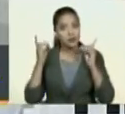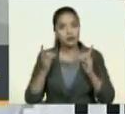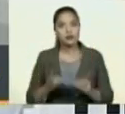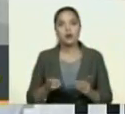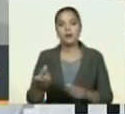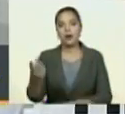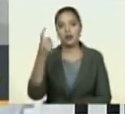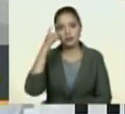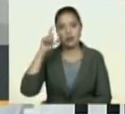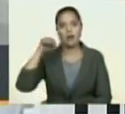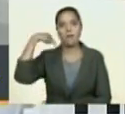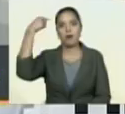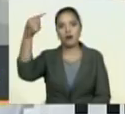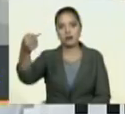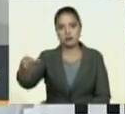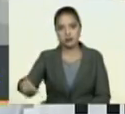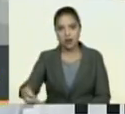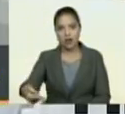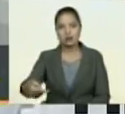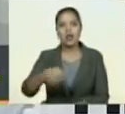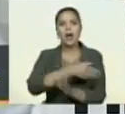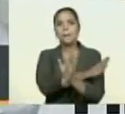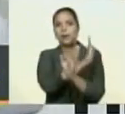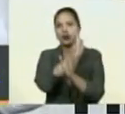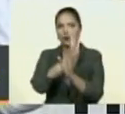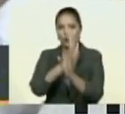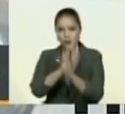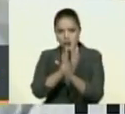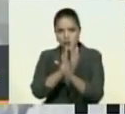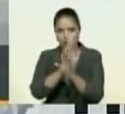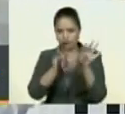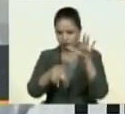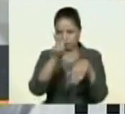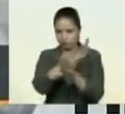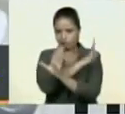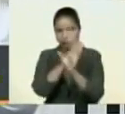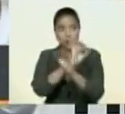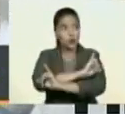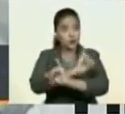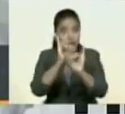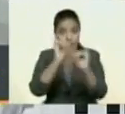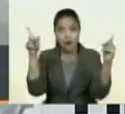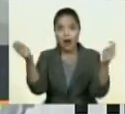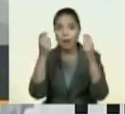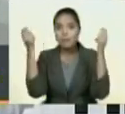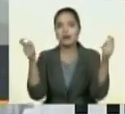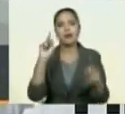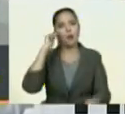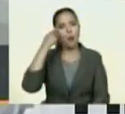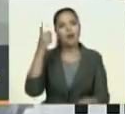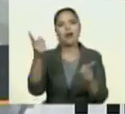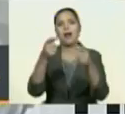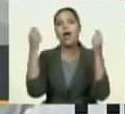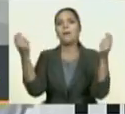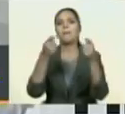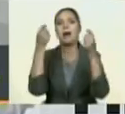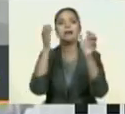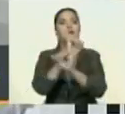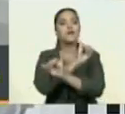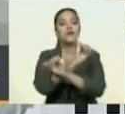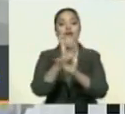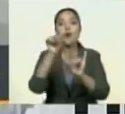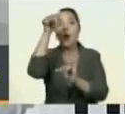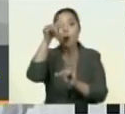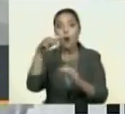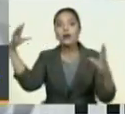el día de mañana al mediodía. Una vez ya cierre campaña, recordamos que la campaña se cierra